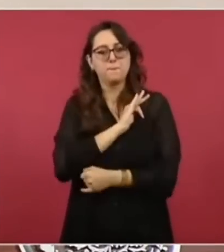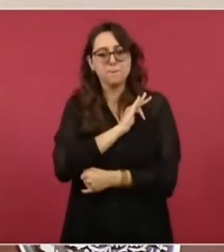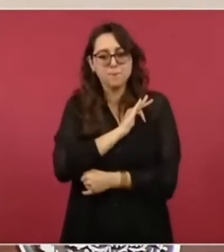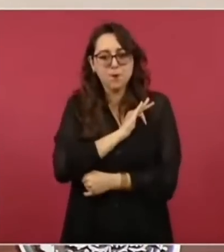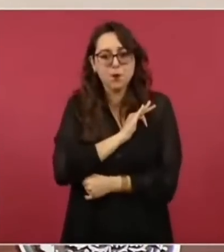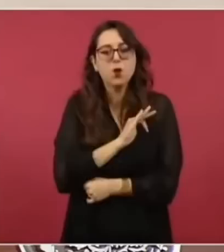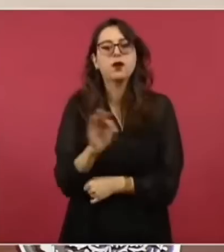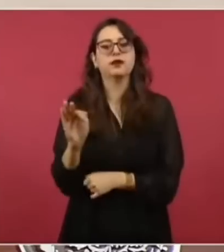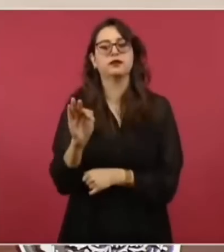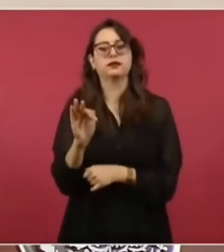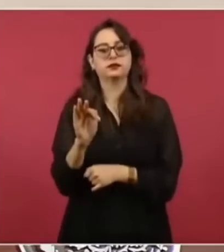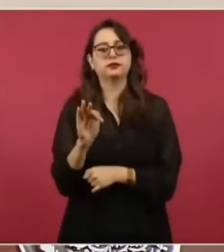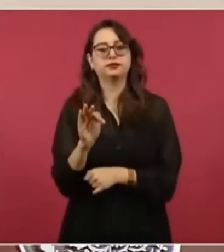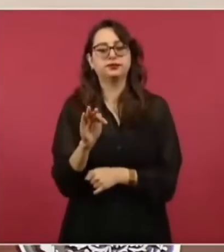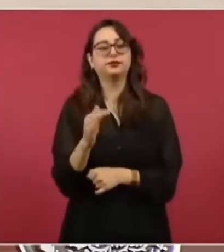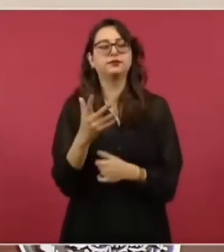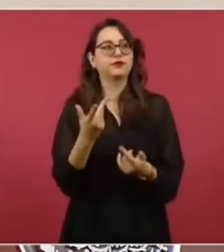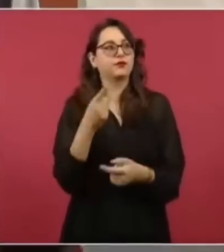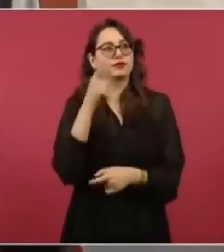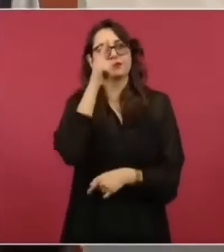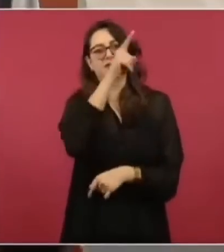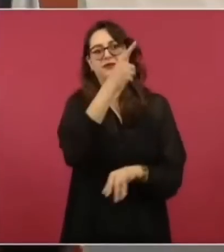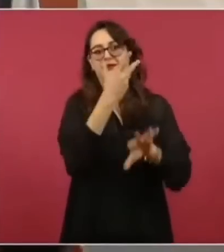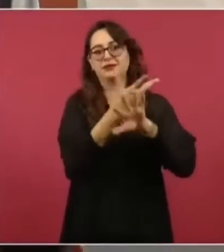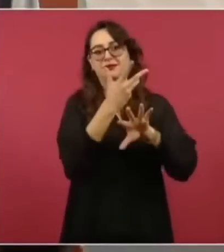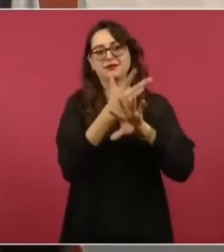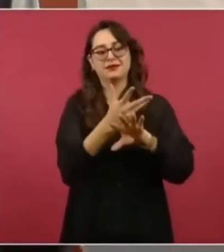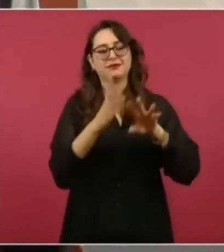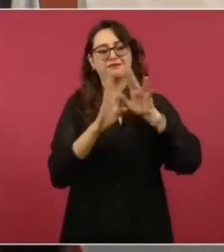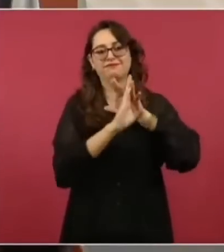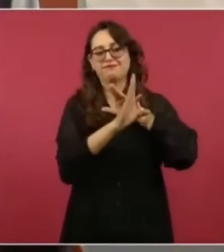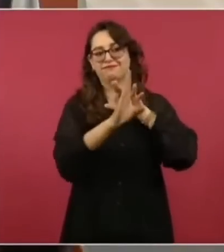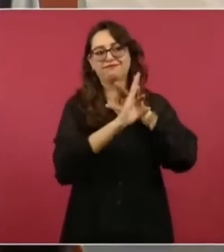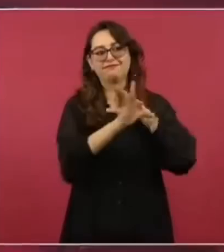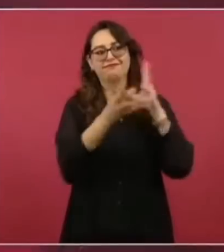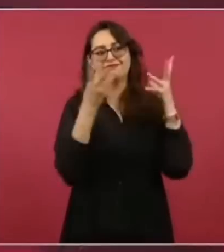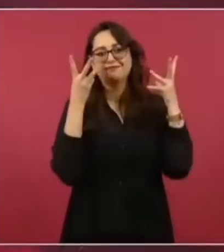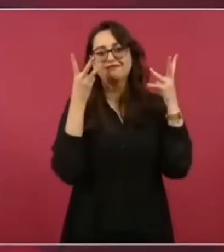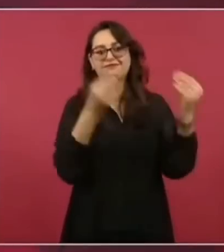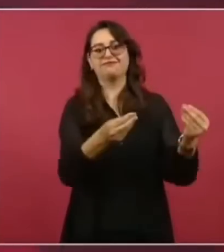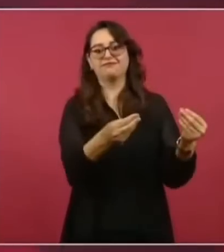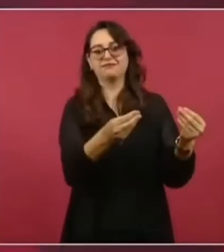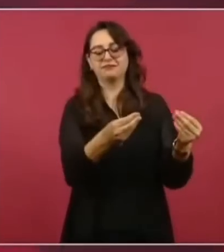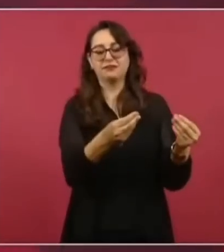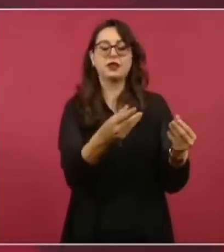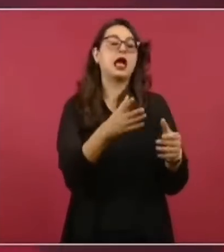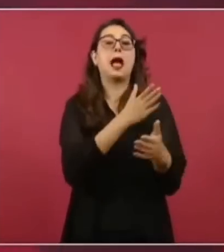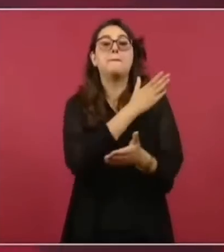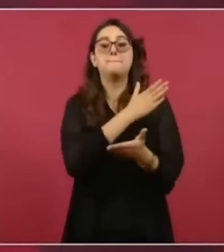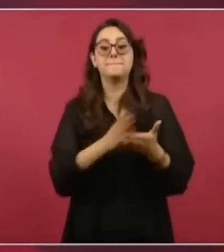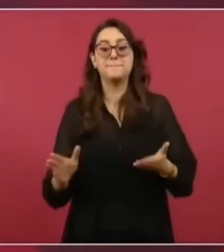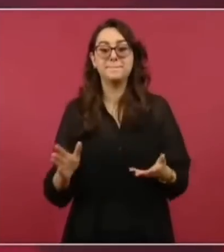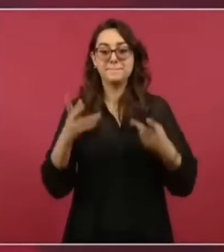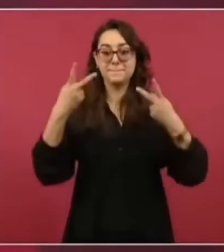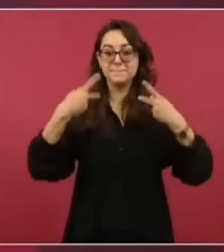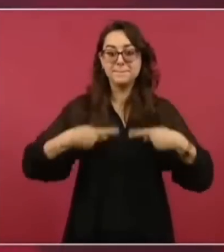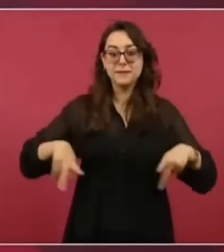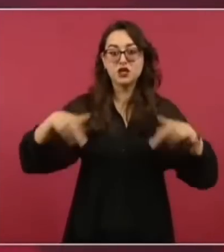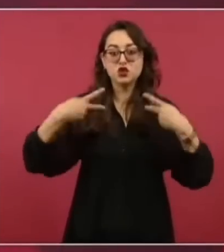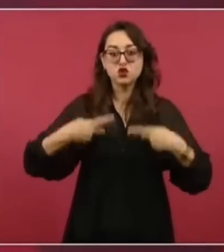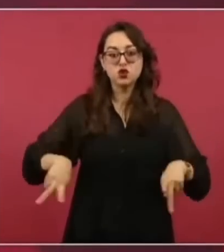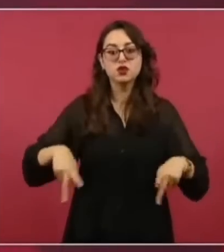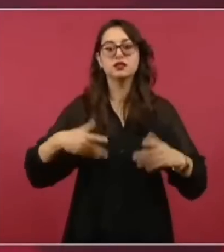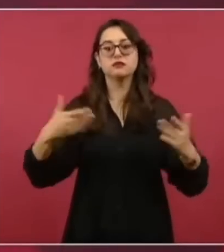Son muchos, pero además hay mucha simpatía por los